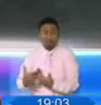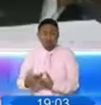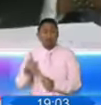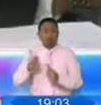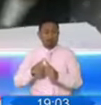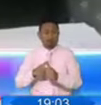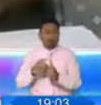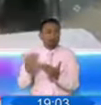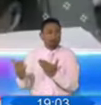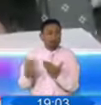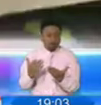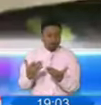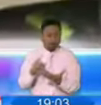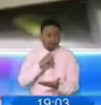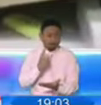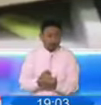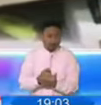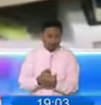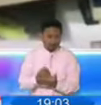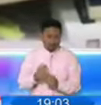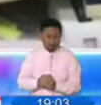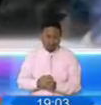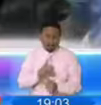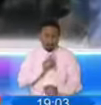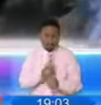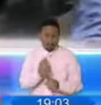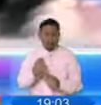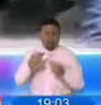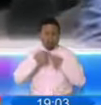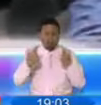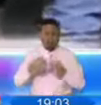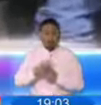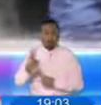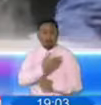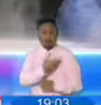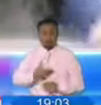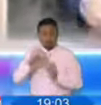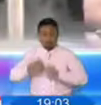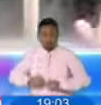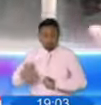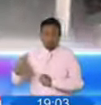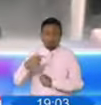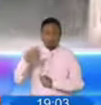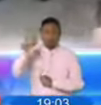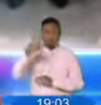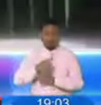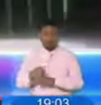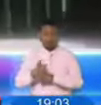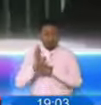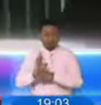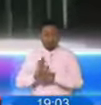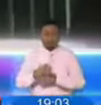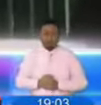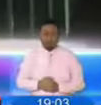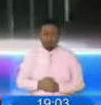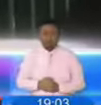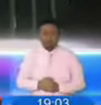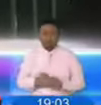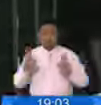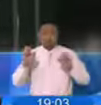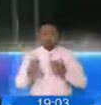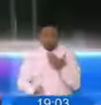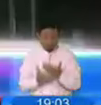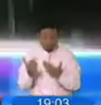contrastada y verificada, que por ello se ha convocado al vicepresidente para que rinda su declaración la próxima semana. No es un tema tan sencillo